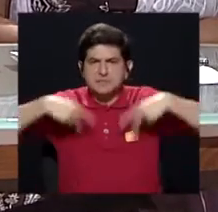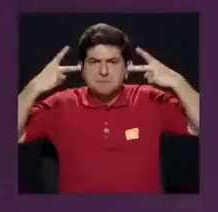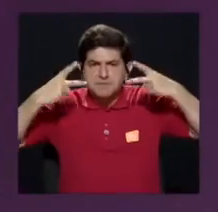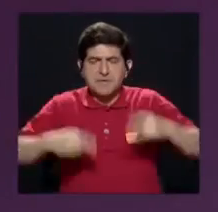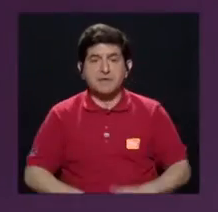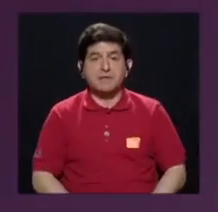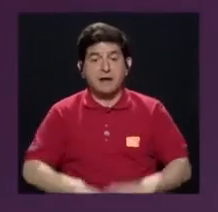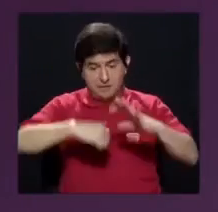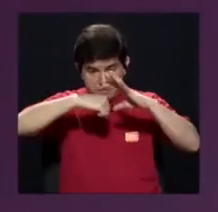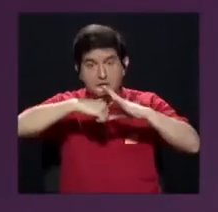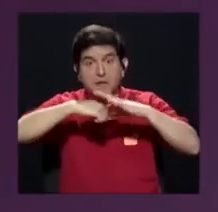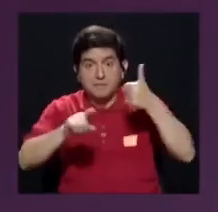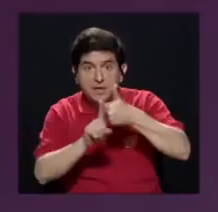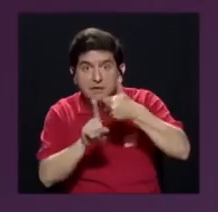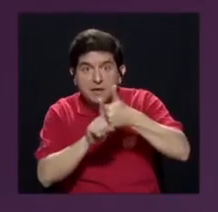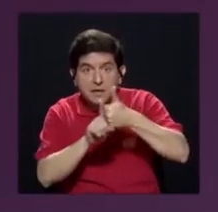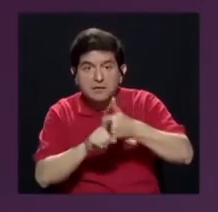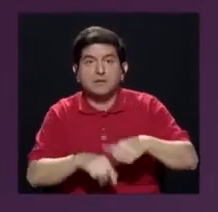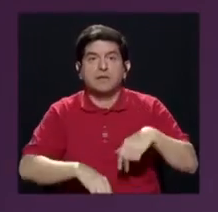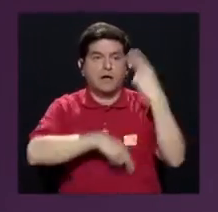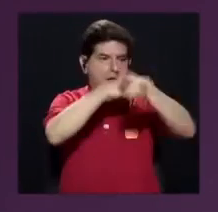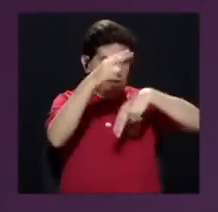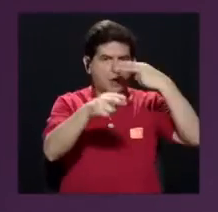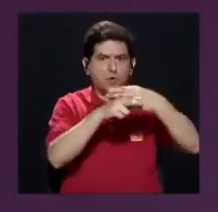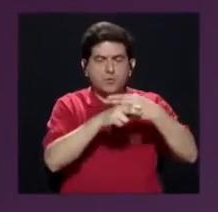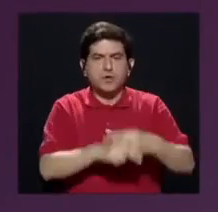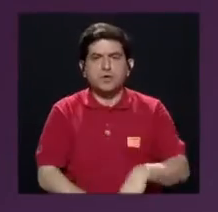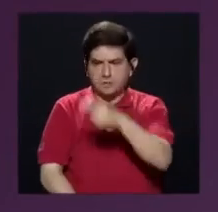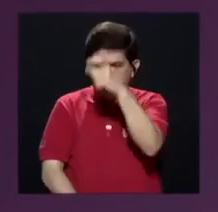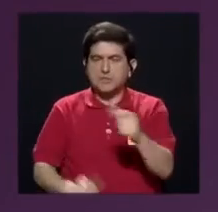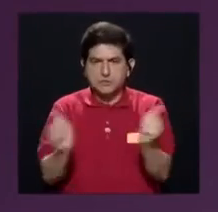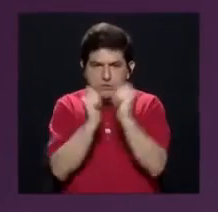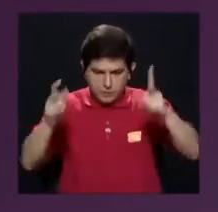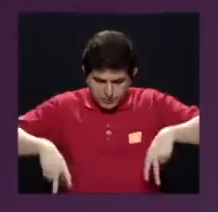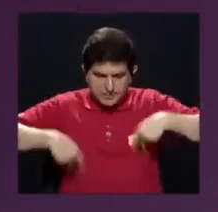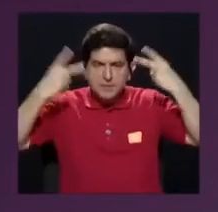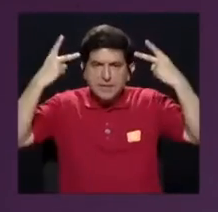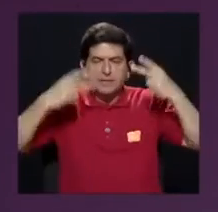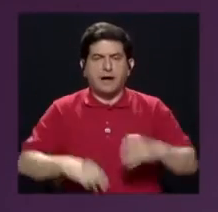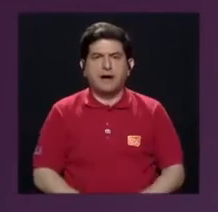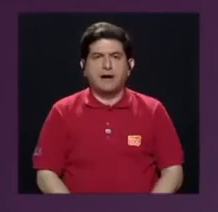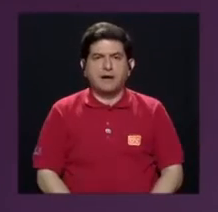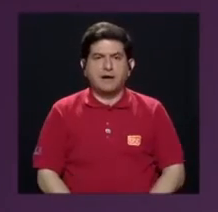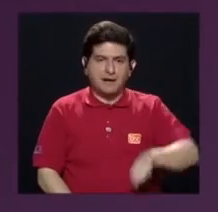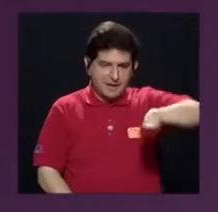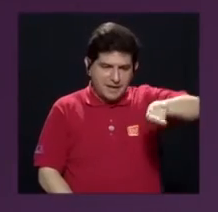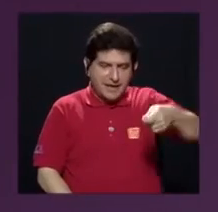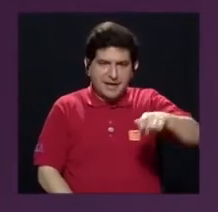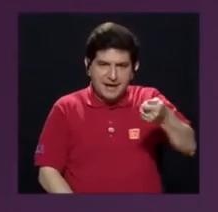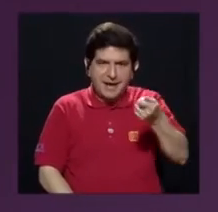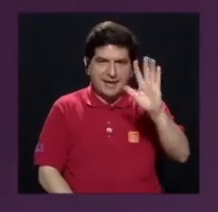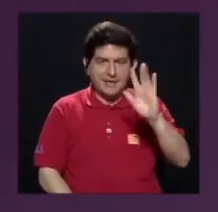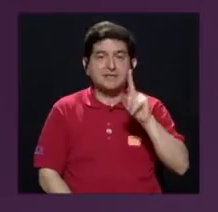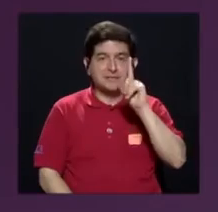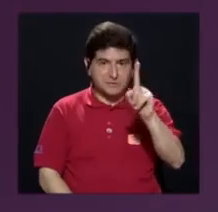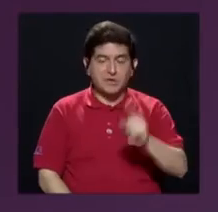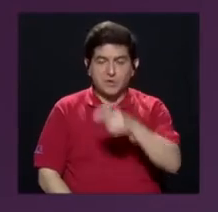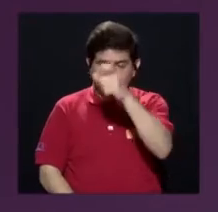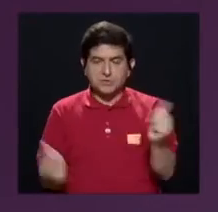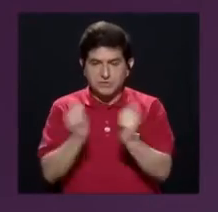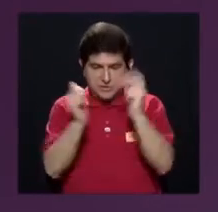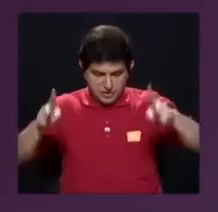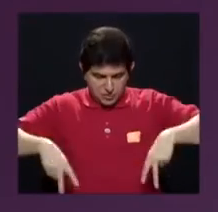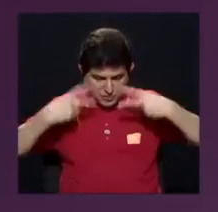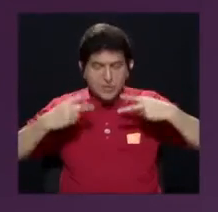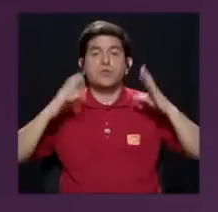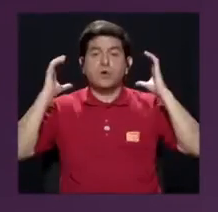es un organismo vivo, el universo es un organismo vivo, el canal 15 es un organismo vivo, nuestros